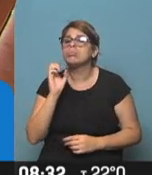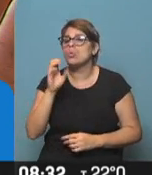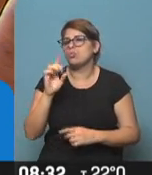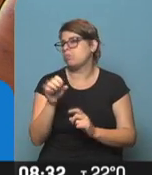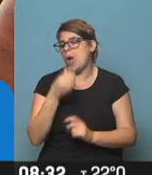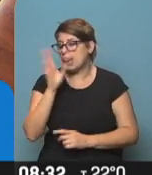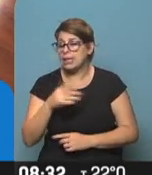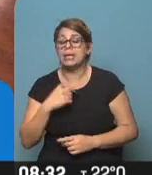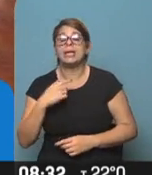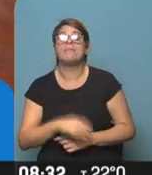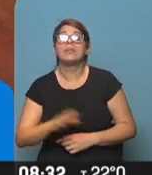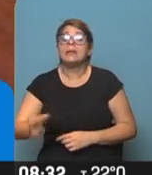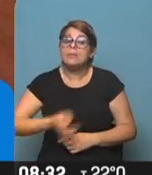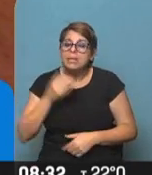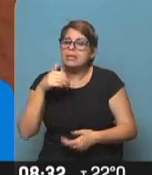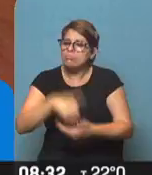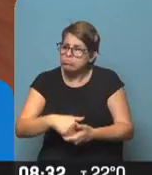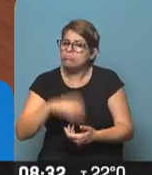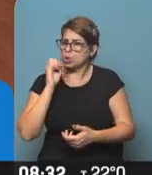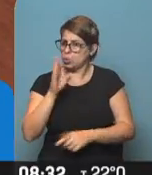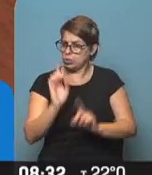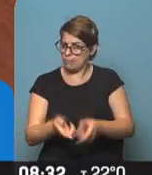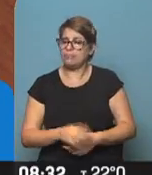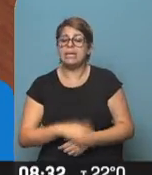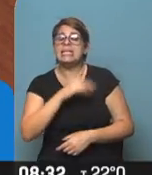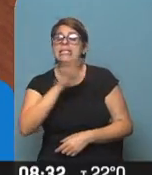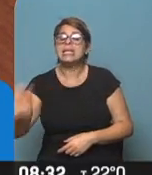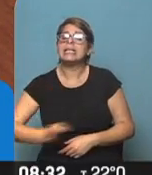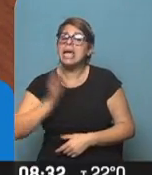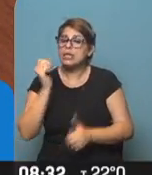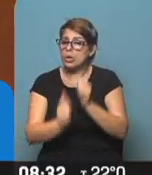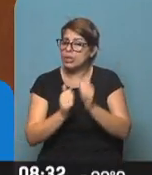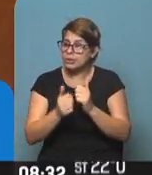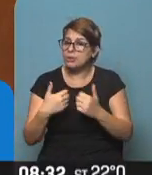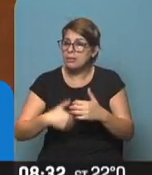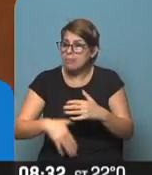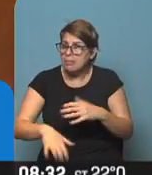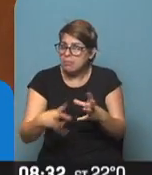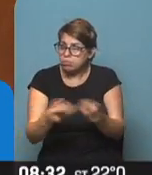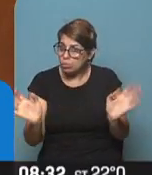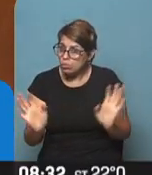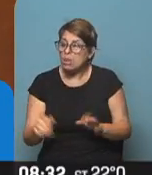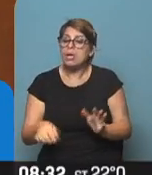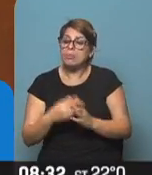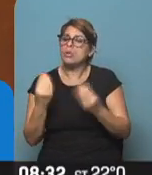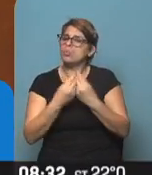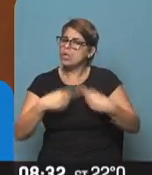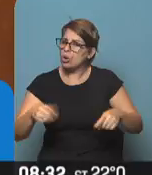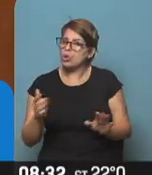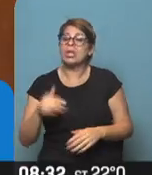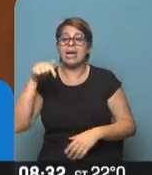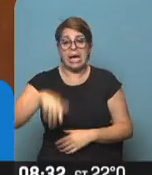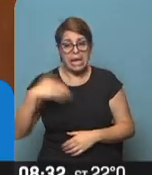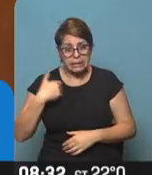vivimos nuestra vida dentro de un club y son 100 años de historia que se pueden ir por la borda y que han pasado muchas cosas en este país